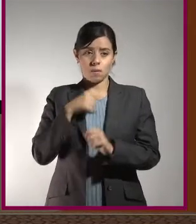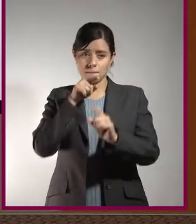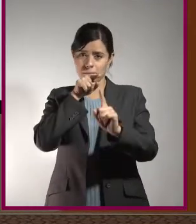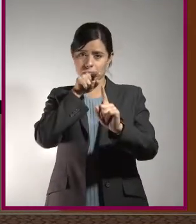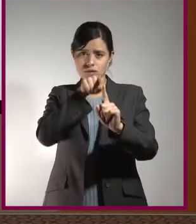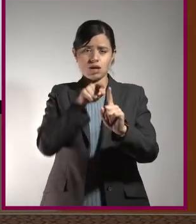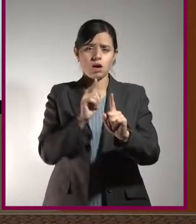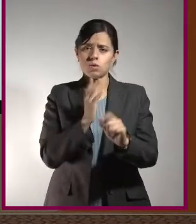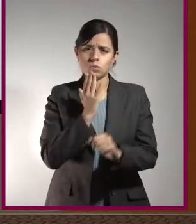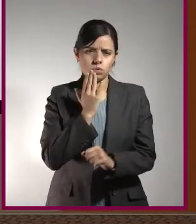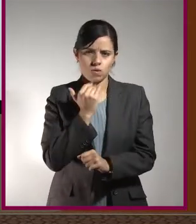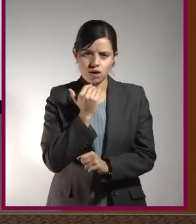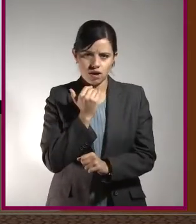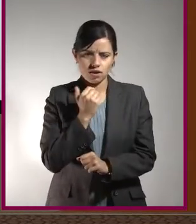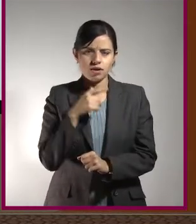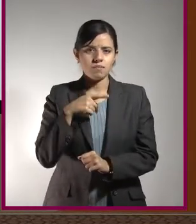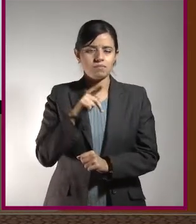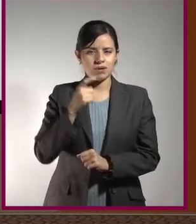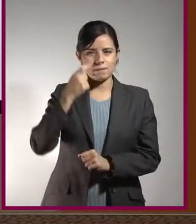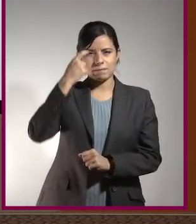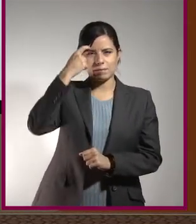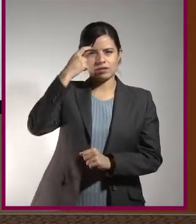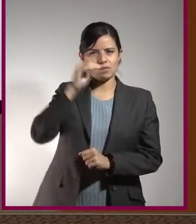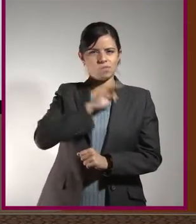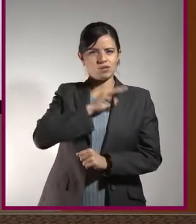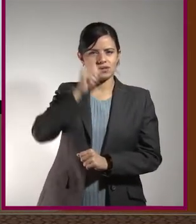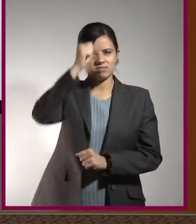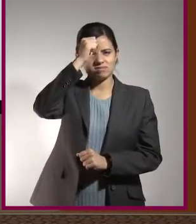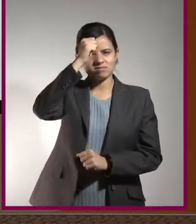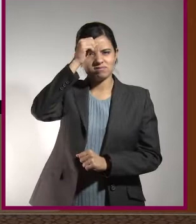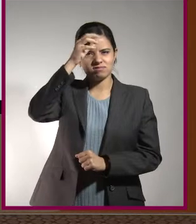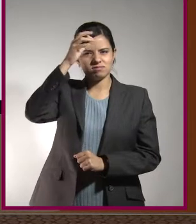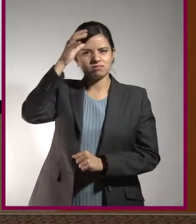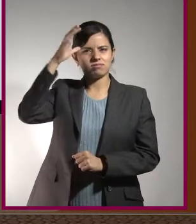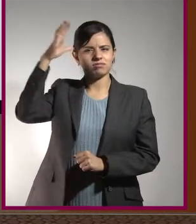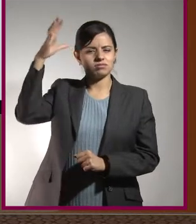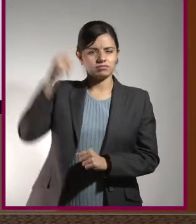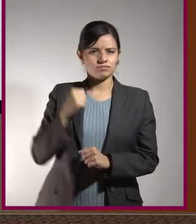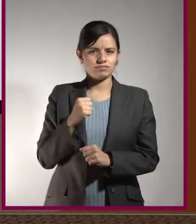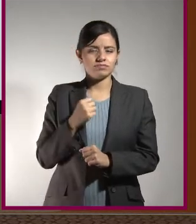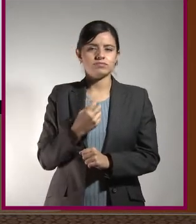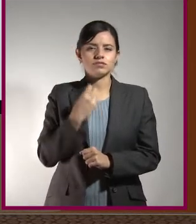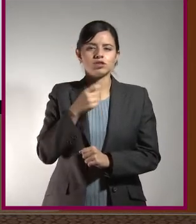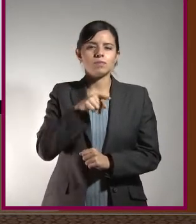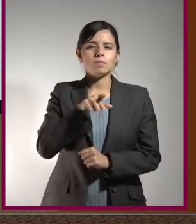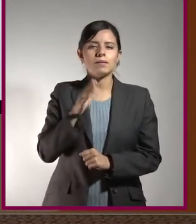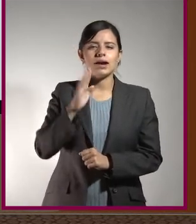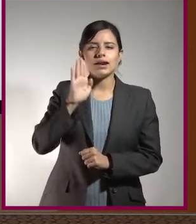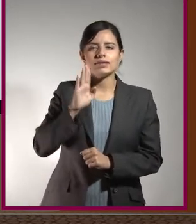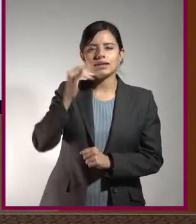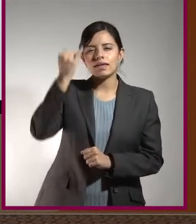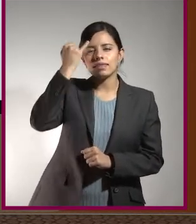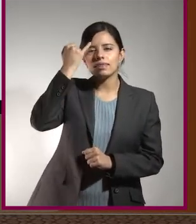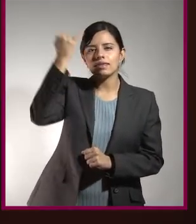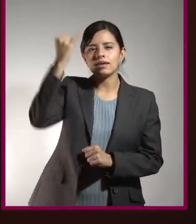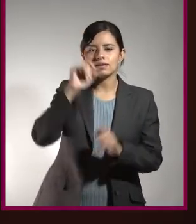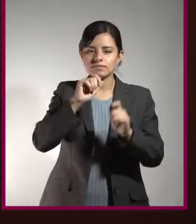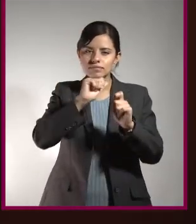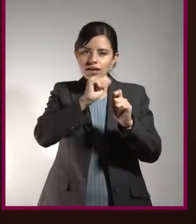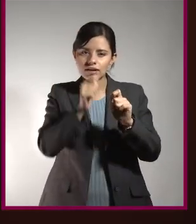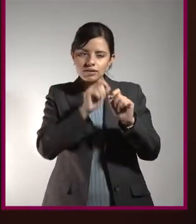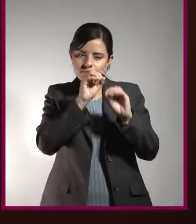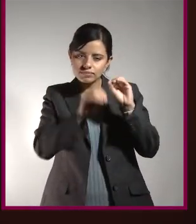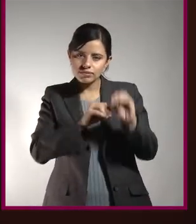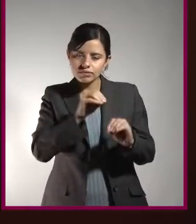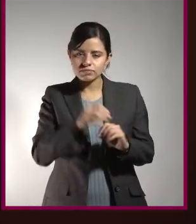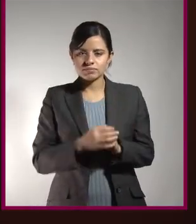meta específica, pero que nos hace llegar a un lugar inesperado. Y en eso se parece un poquito a ciertas formas de creatividad artística. Doctor,